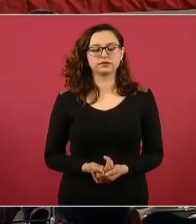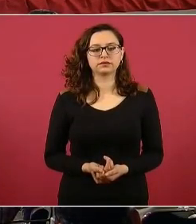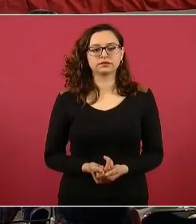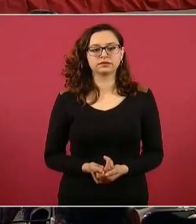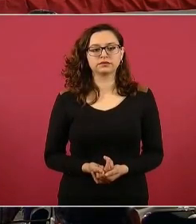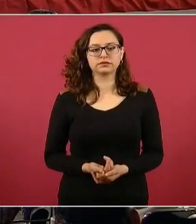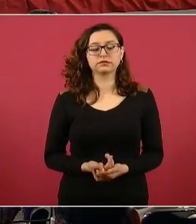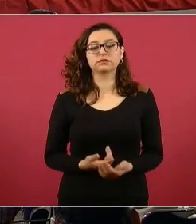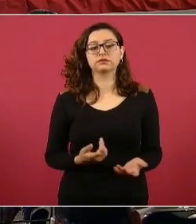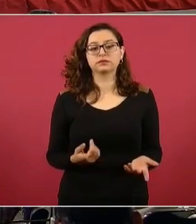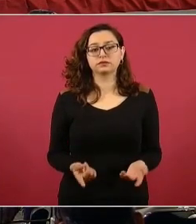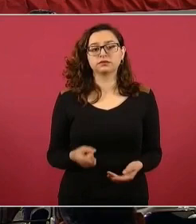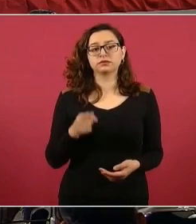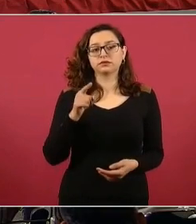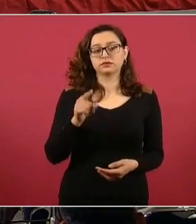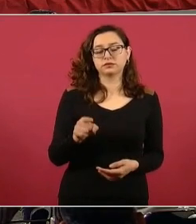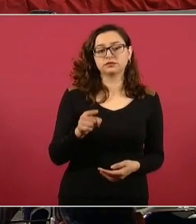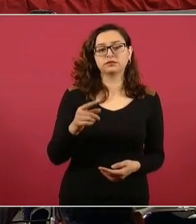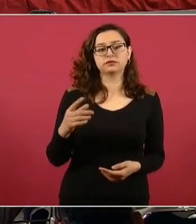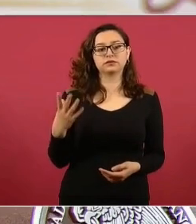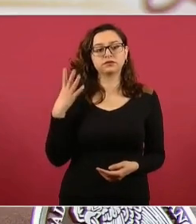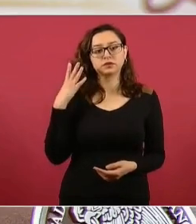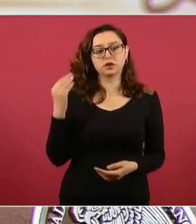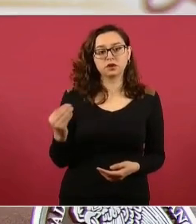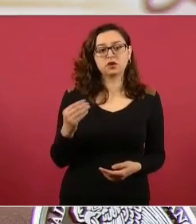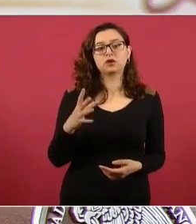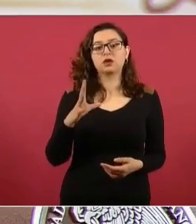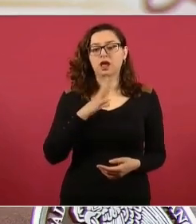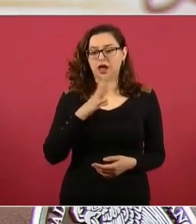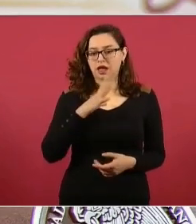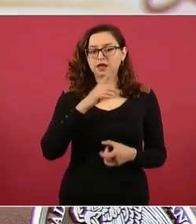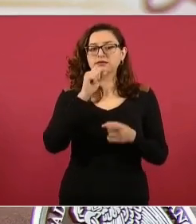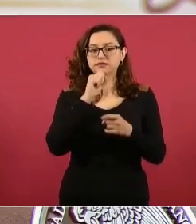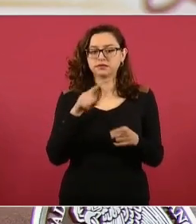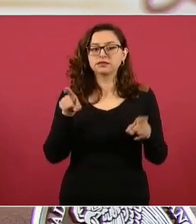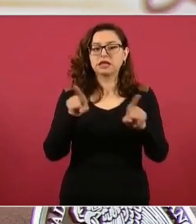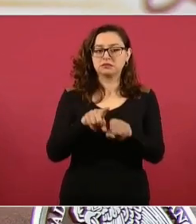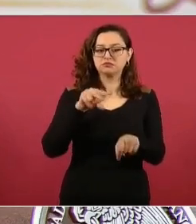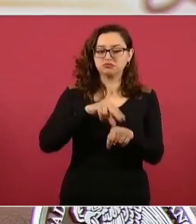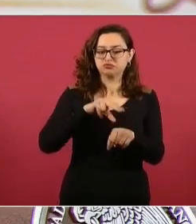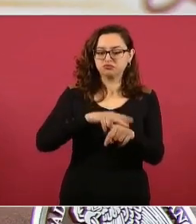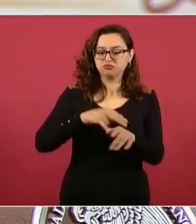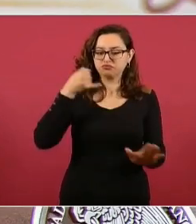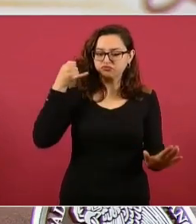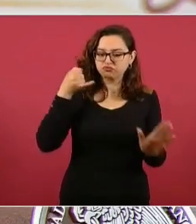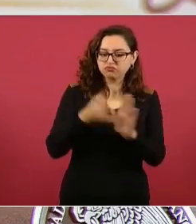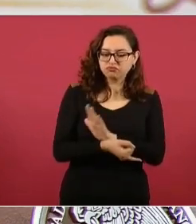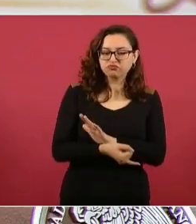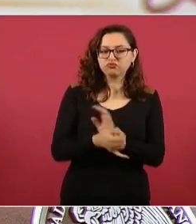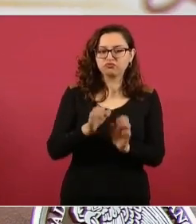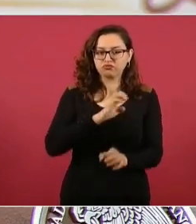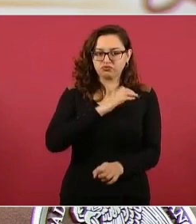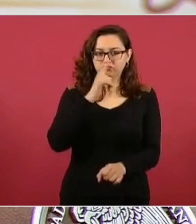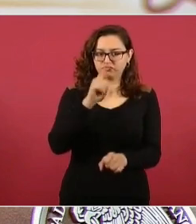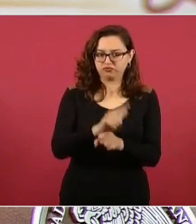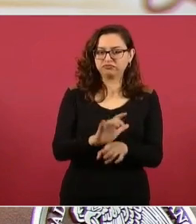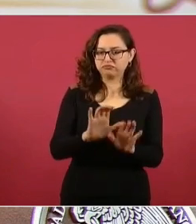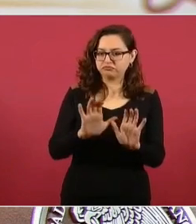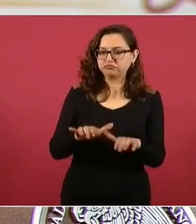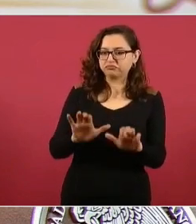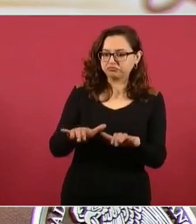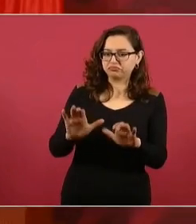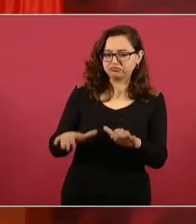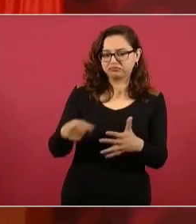de colima se integraron 12 pediatras 11 internistas 10 cirujanos generales 5 radiólogos 2 ginecólogos y 15 de otras